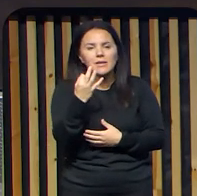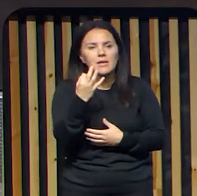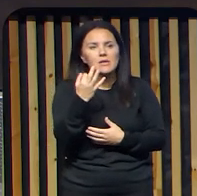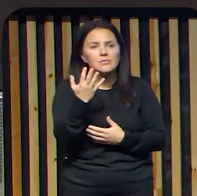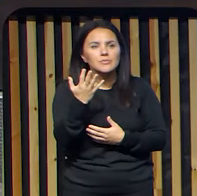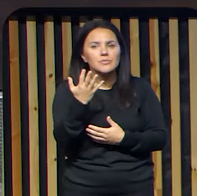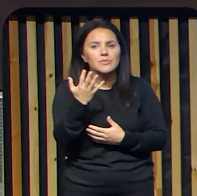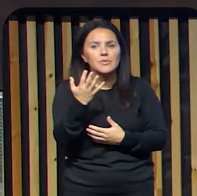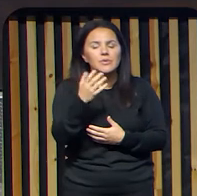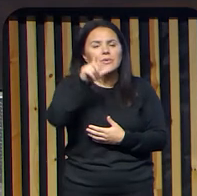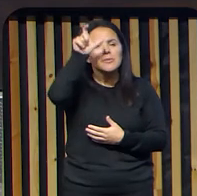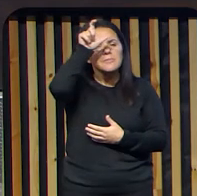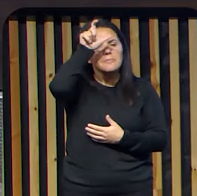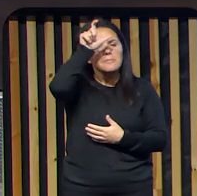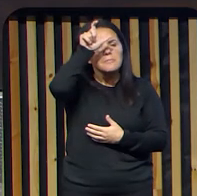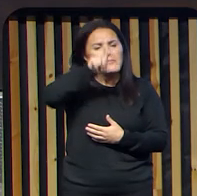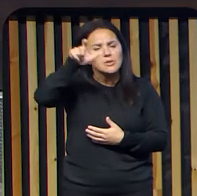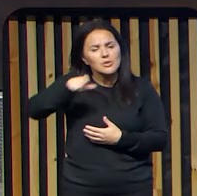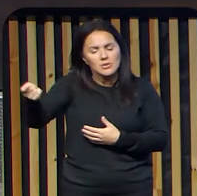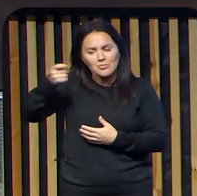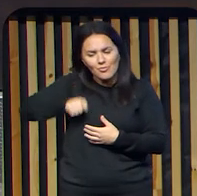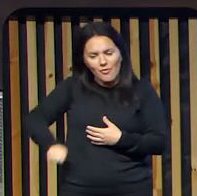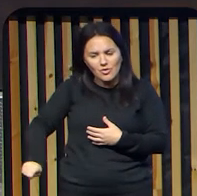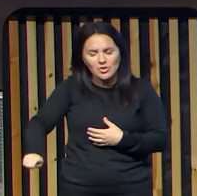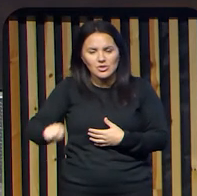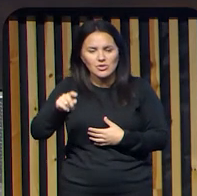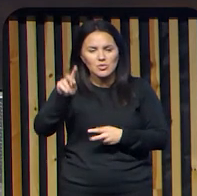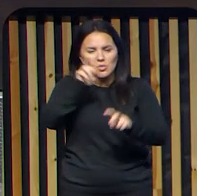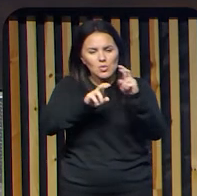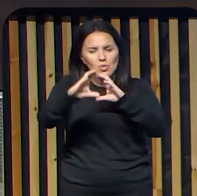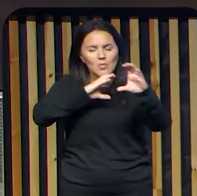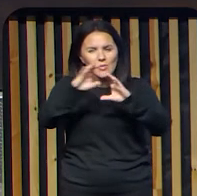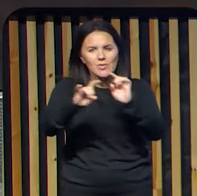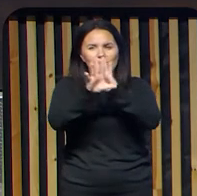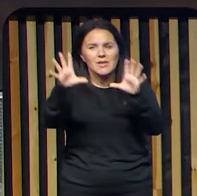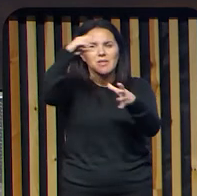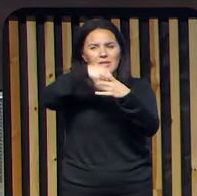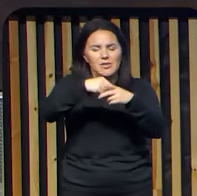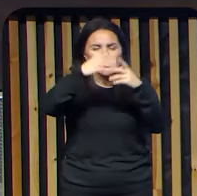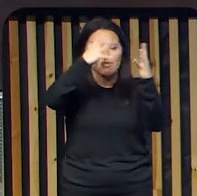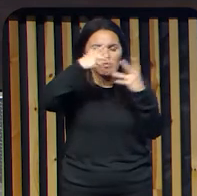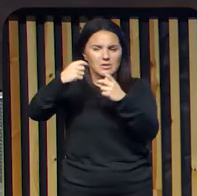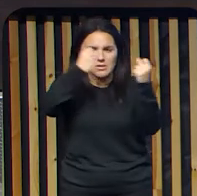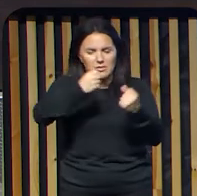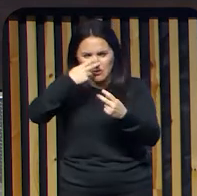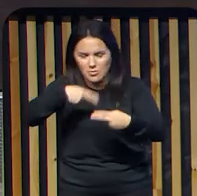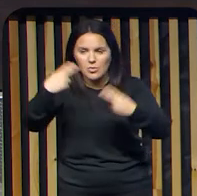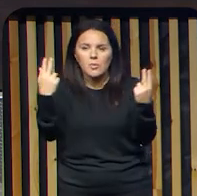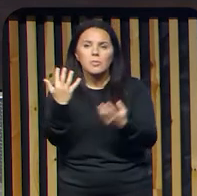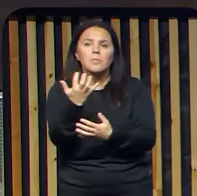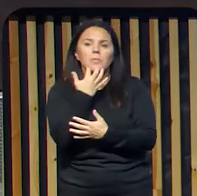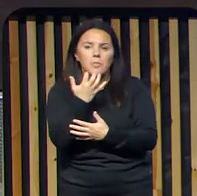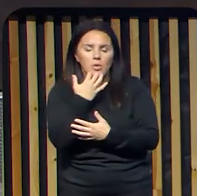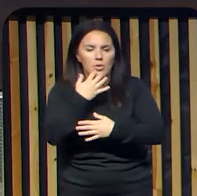de la Administración pública por ejemplo diseñadores o sociólogos futuristas saber un